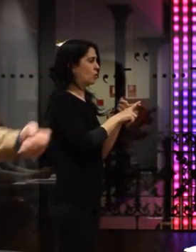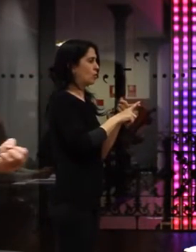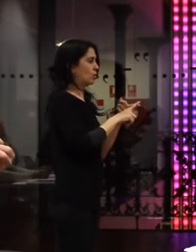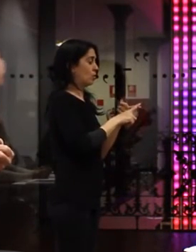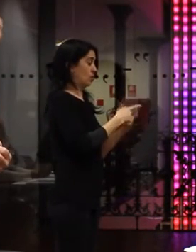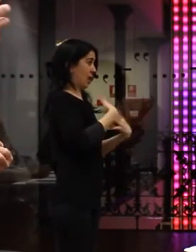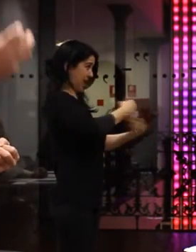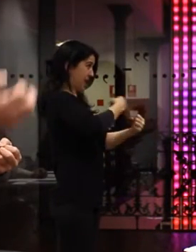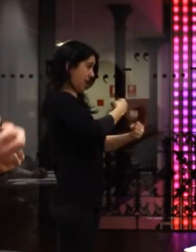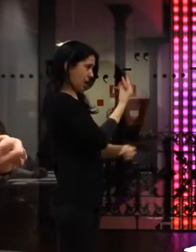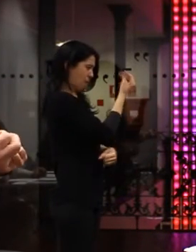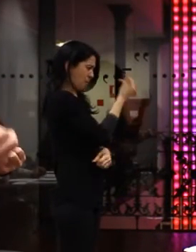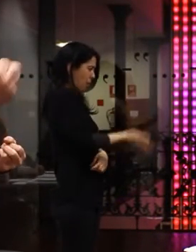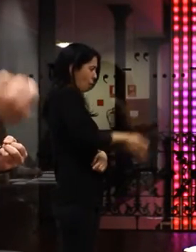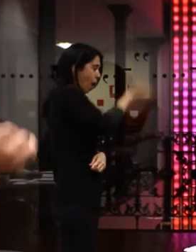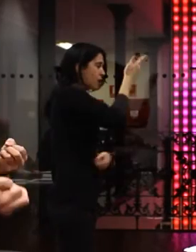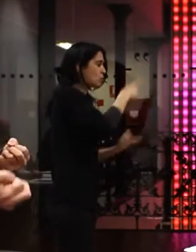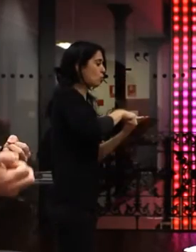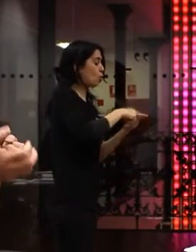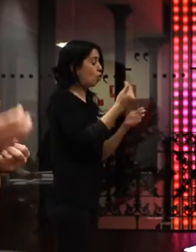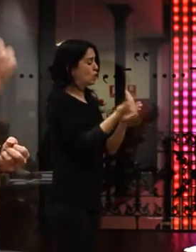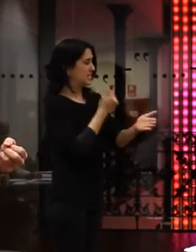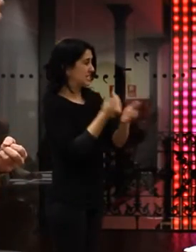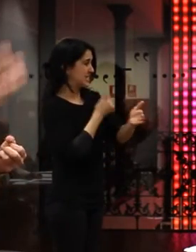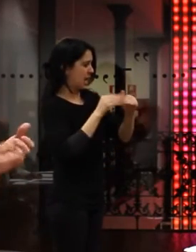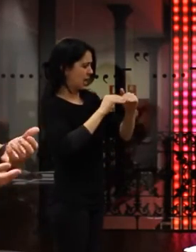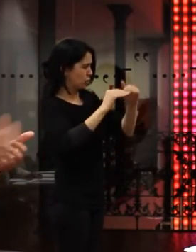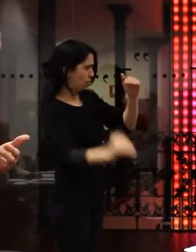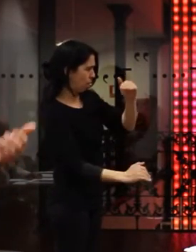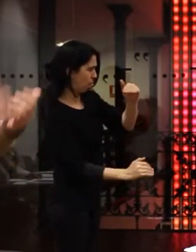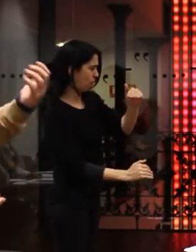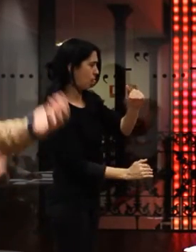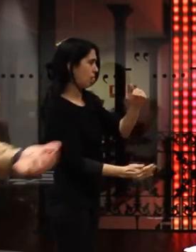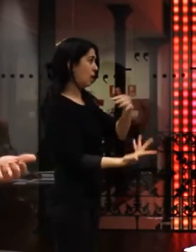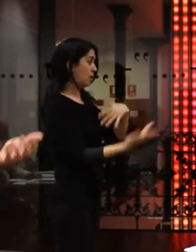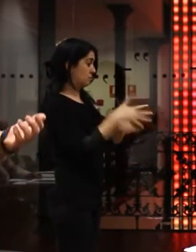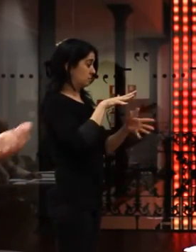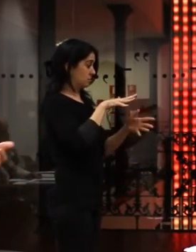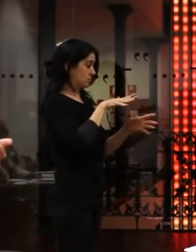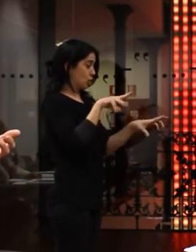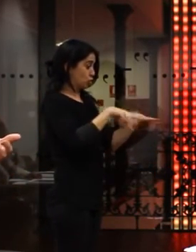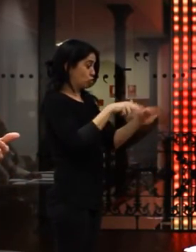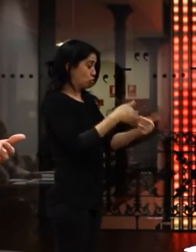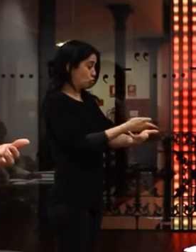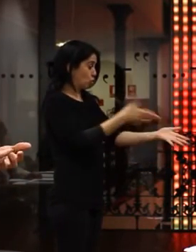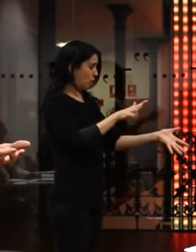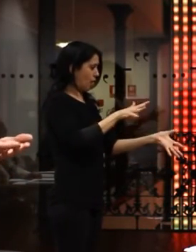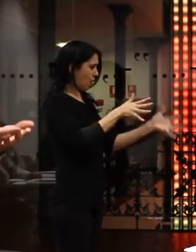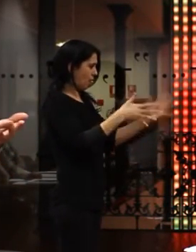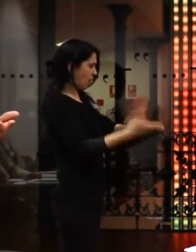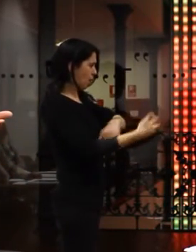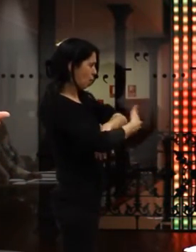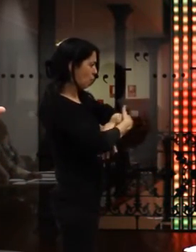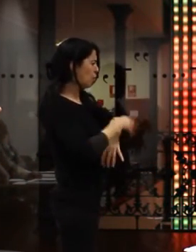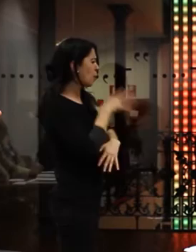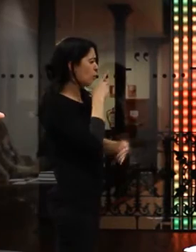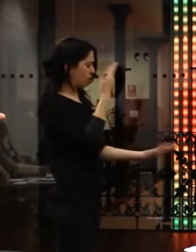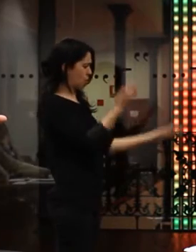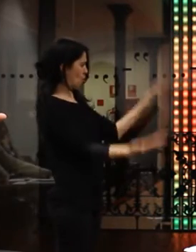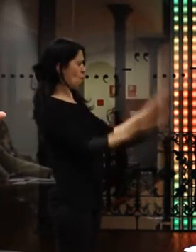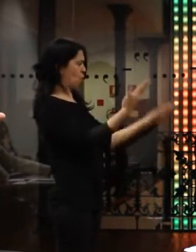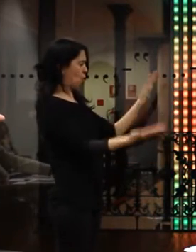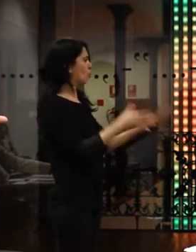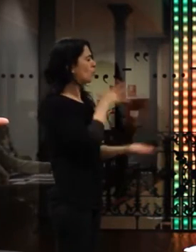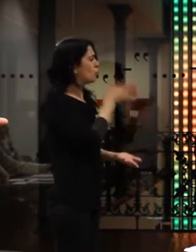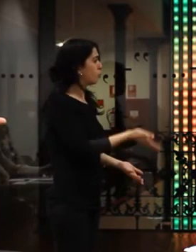precios altos de la energía, de salarios bajos, de empobrecimiento, porque estas situaciones de contraste, ¿no? En primer lugar, el